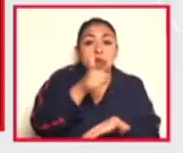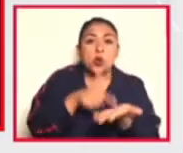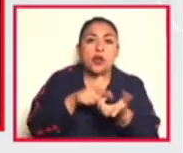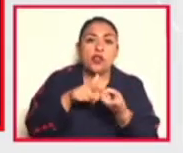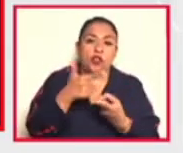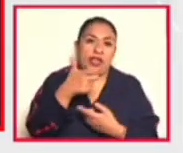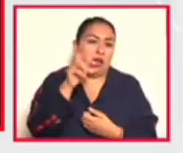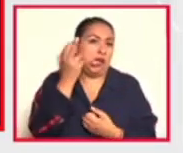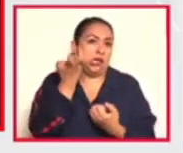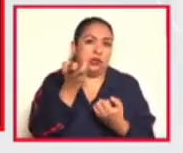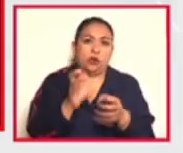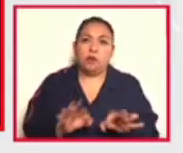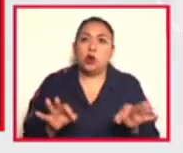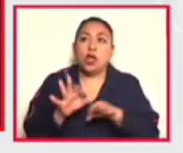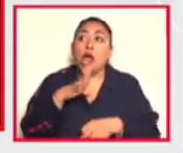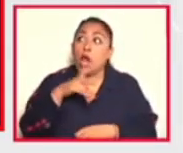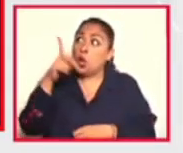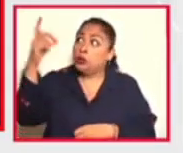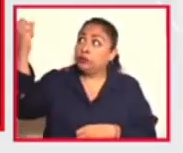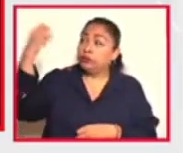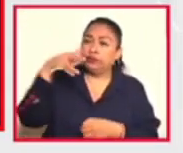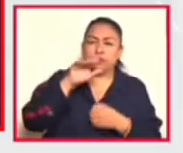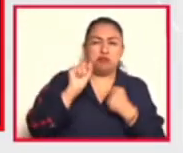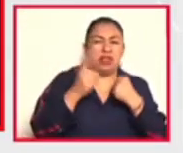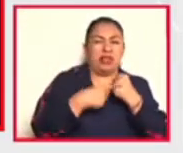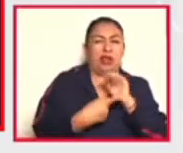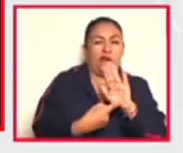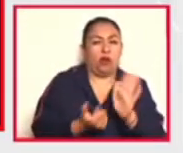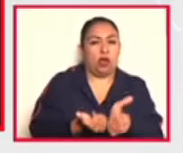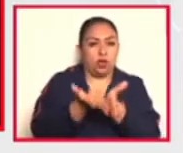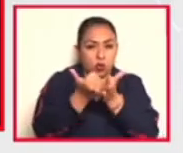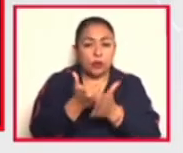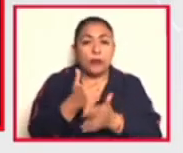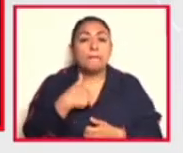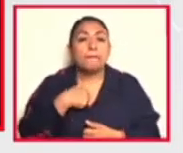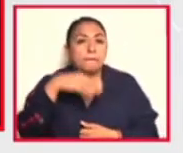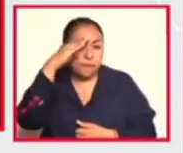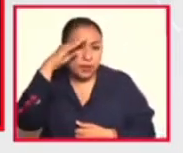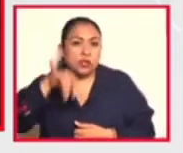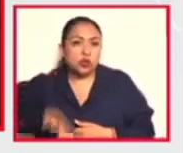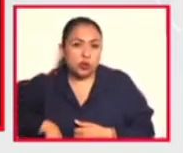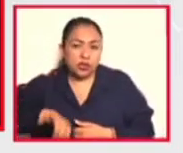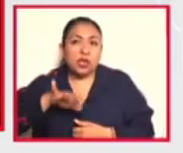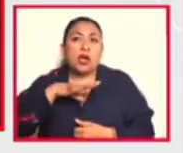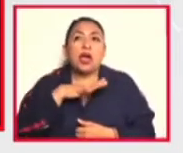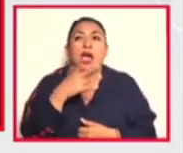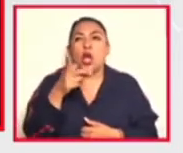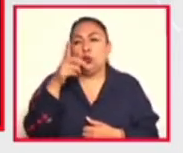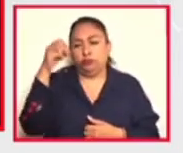se vale de la luz como metáfora. Me parece interesante que, dado el tipo de iluminación,